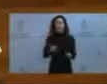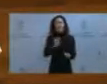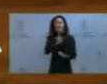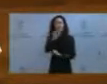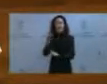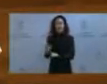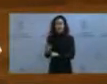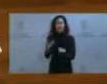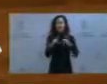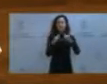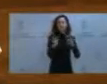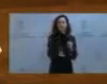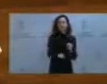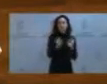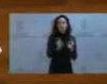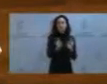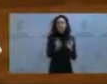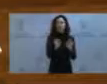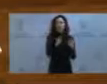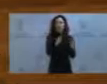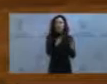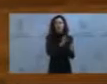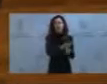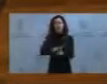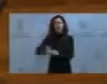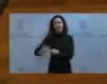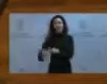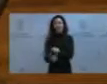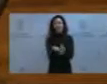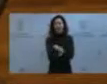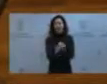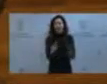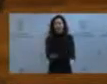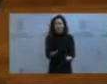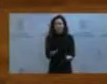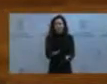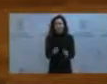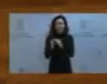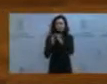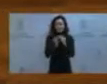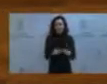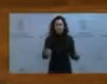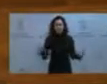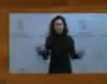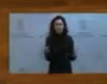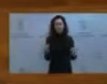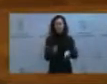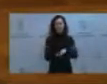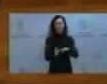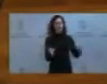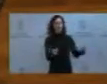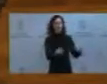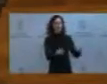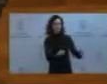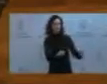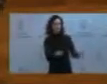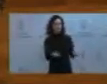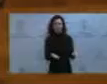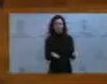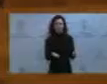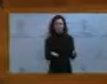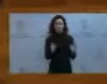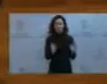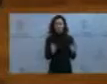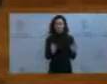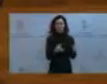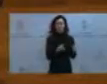otras comunidades de distinto ámbito, pero con un nexo común que son de izquierdas. En teoría son comunidades de